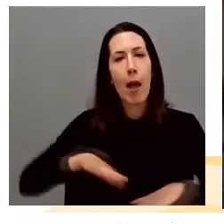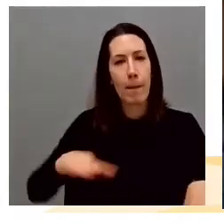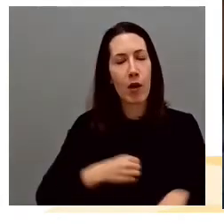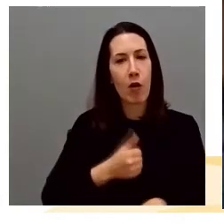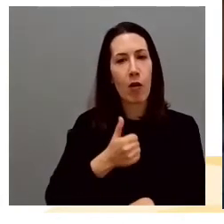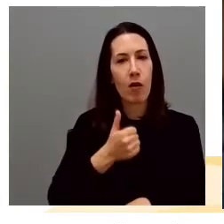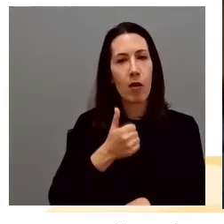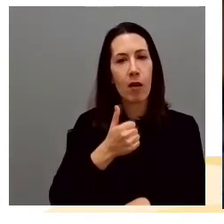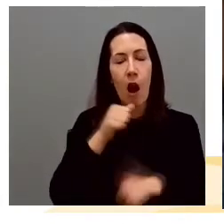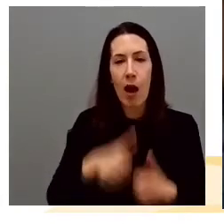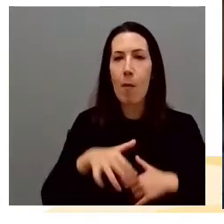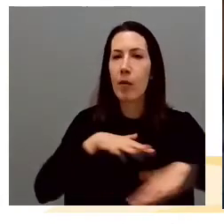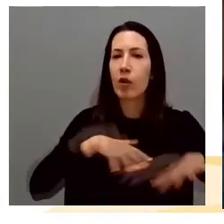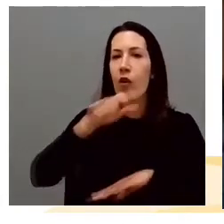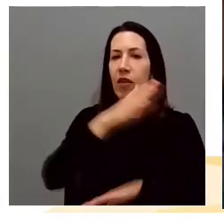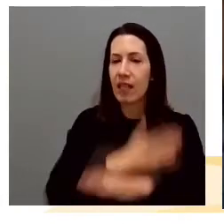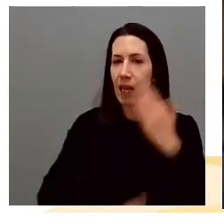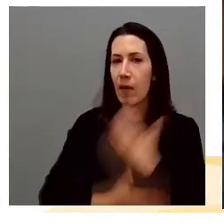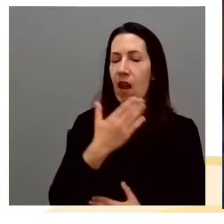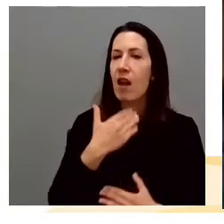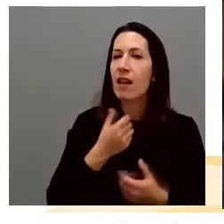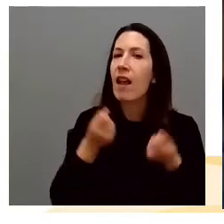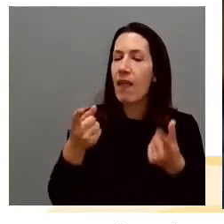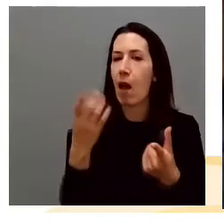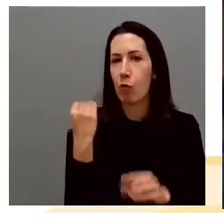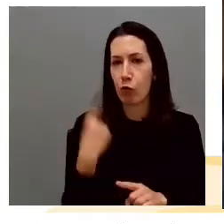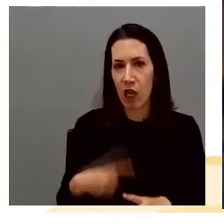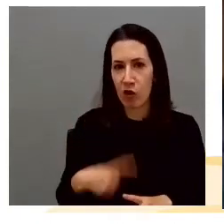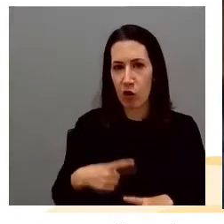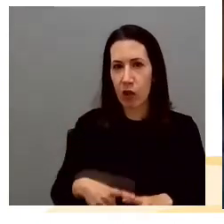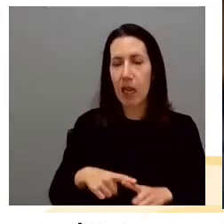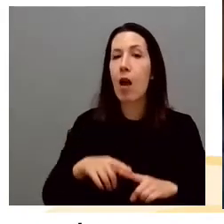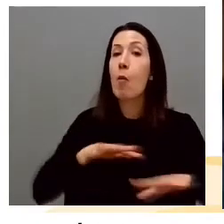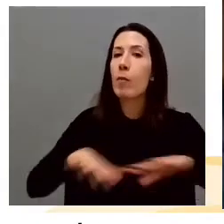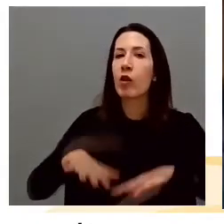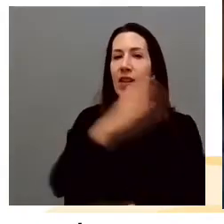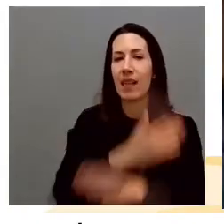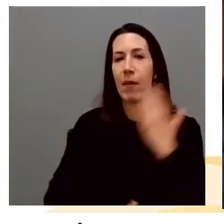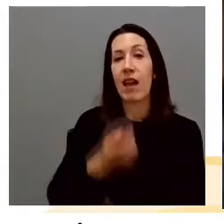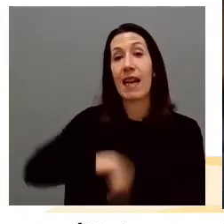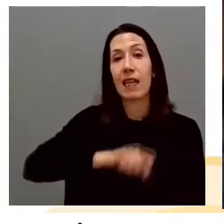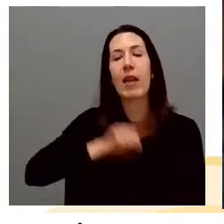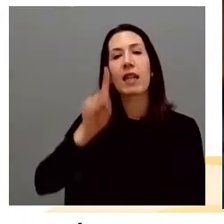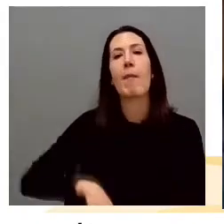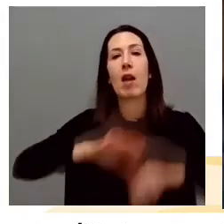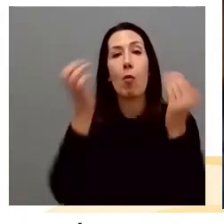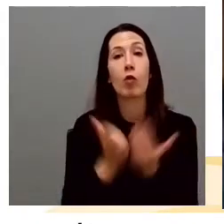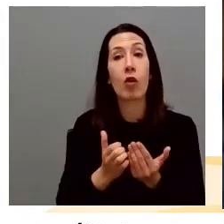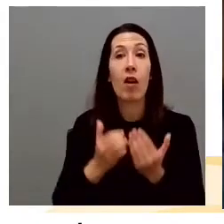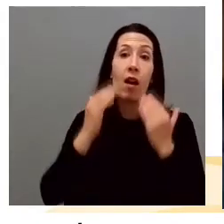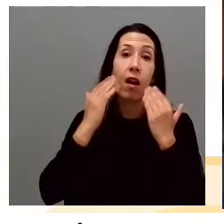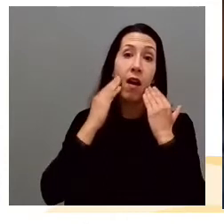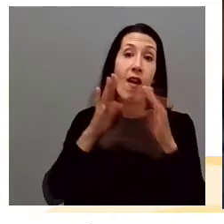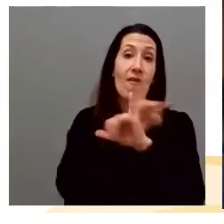esa corriente general de la discapacidad en España y en el mundo. Feliz día a pesar de las circunstancias.